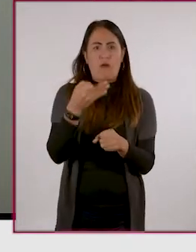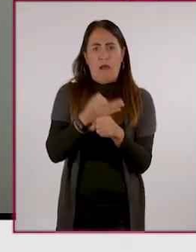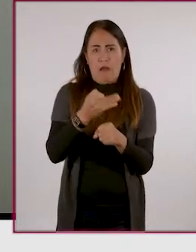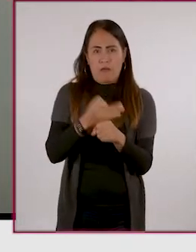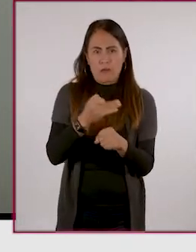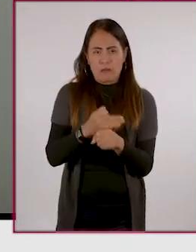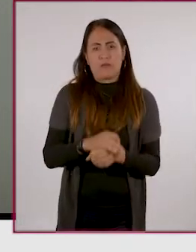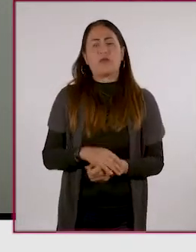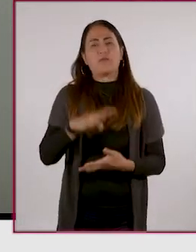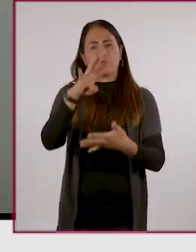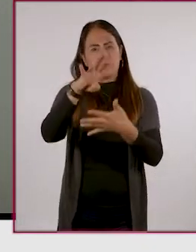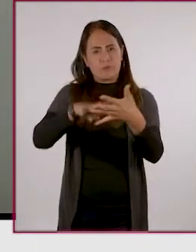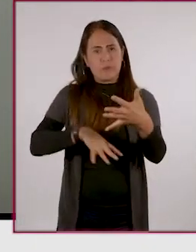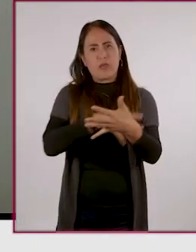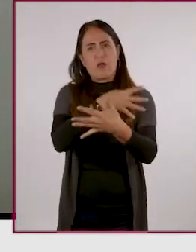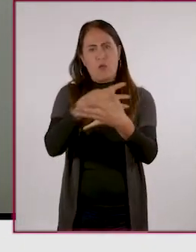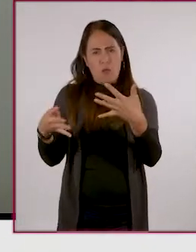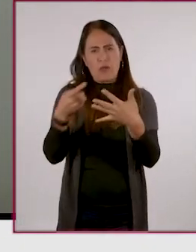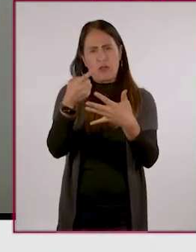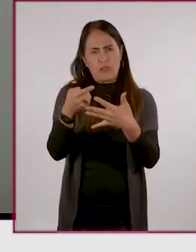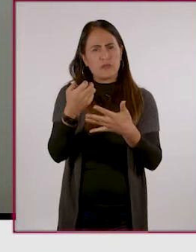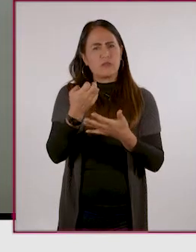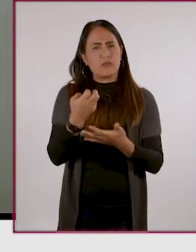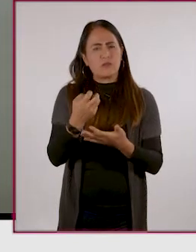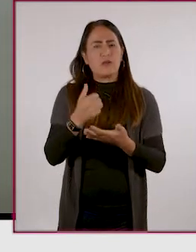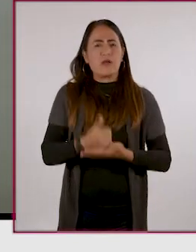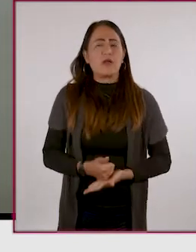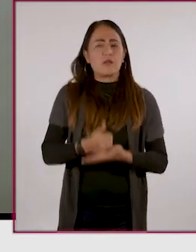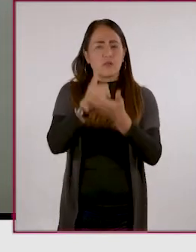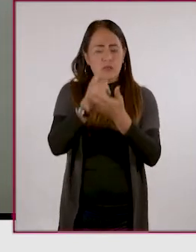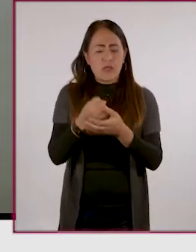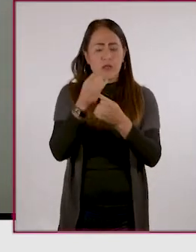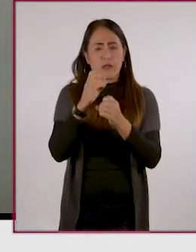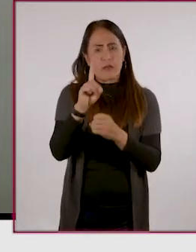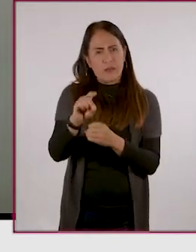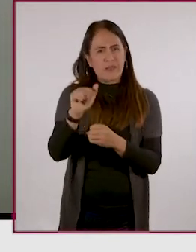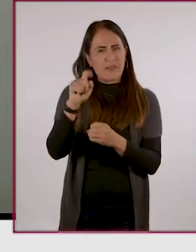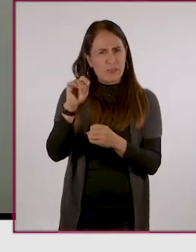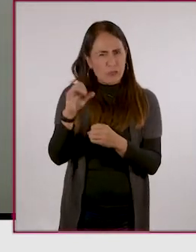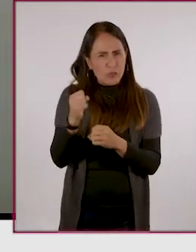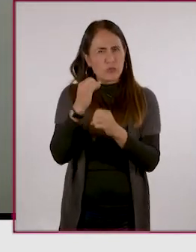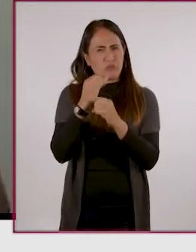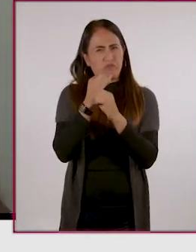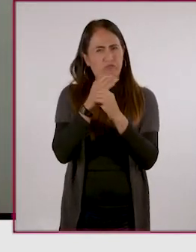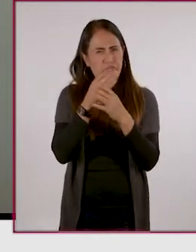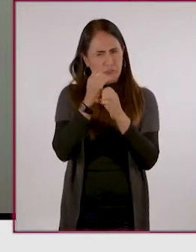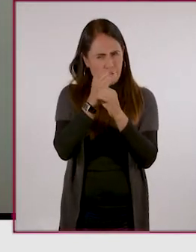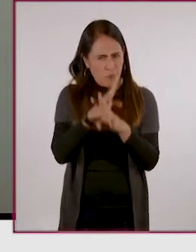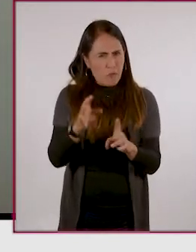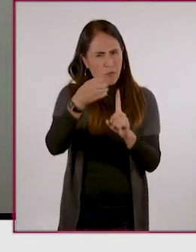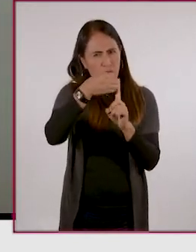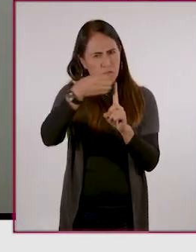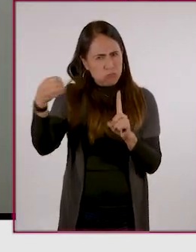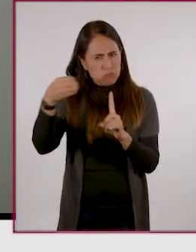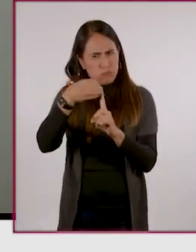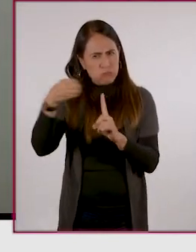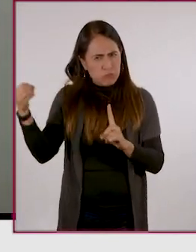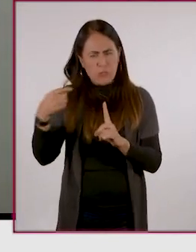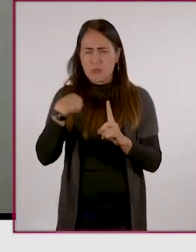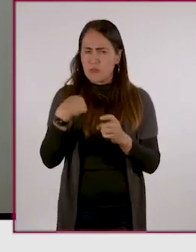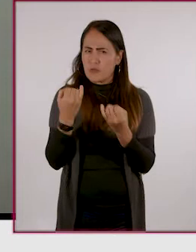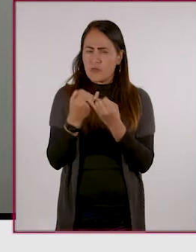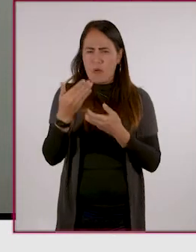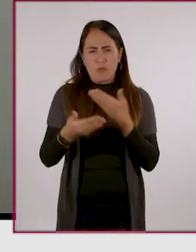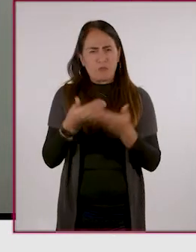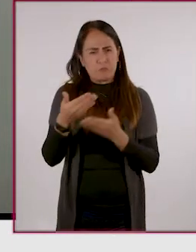necesita no antes, no después, en el momento. Entonces, la hoja de cálculo nos va a permitir tener muy organizado los datos que